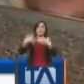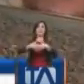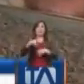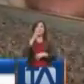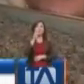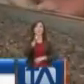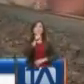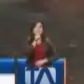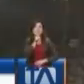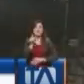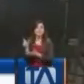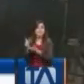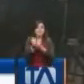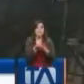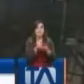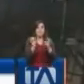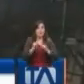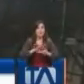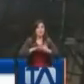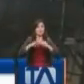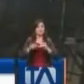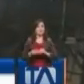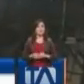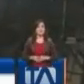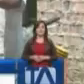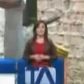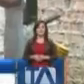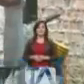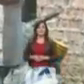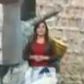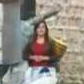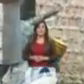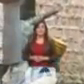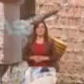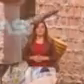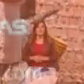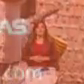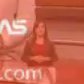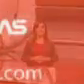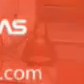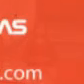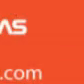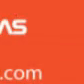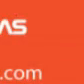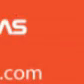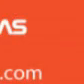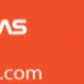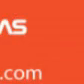público-privadas que los ayude a salir de este problema. Carlos Acoto, 24 horas.